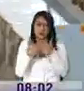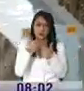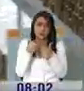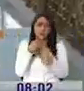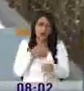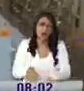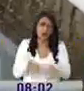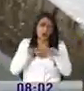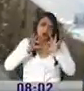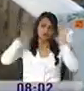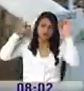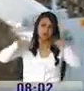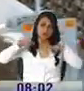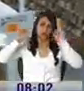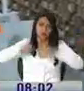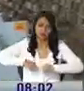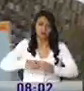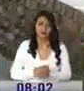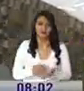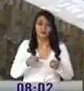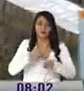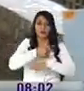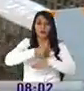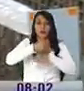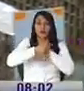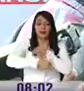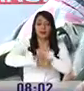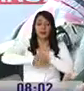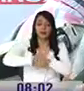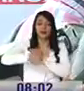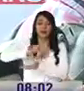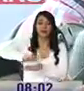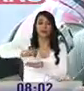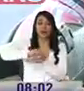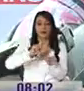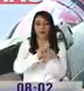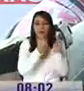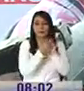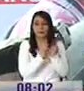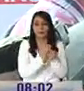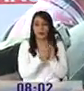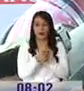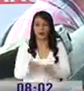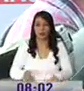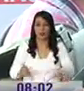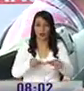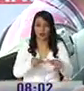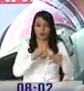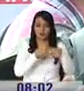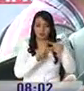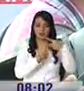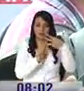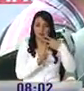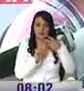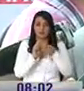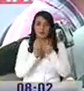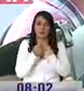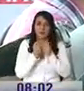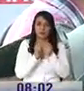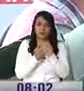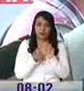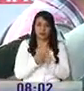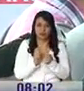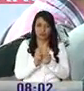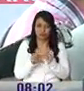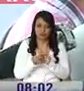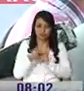también se han tomado correctivos en guayas Galápagos y Asu a nivel nacional tenemos unos tres cambios que surgen el tema de